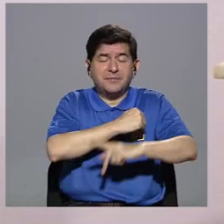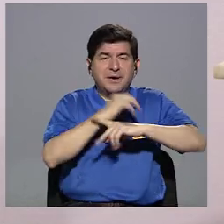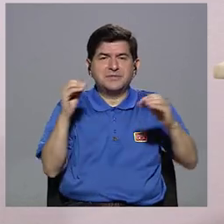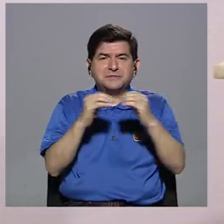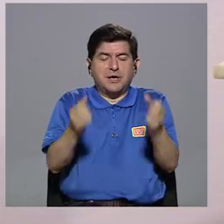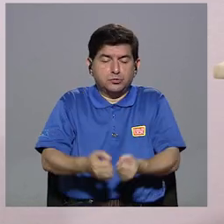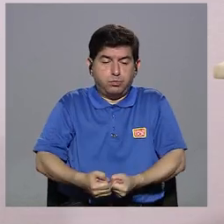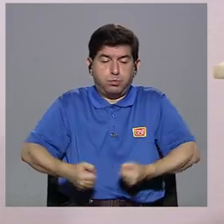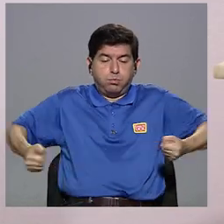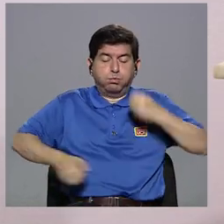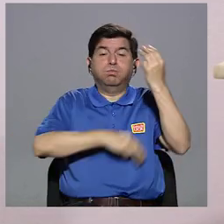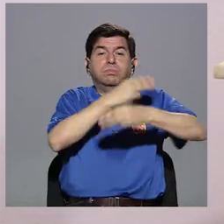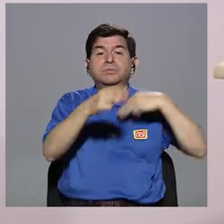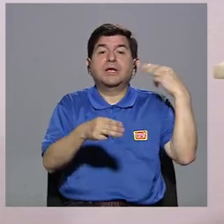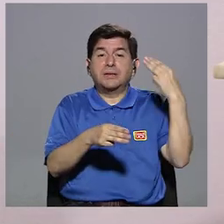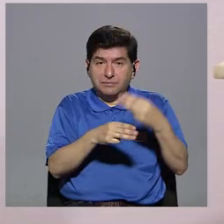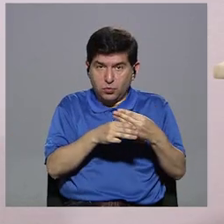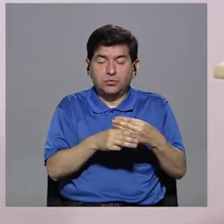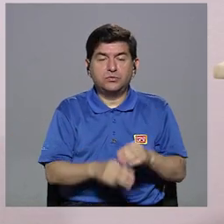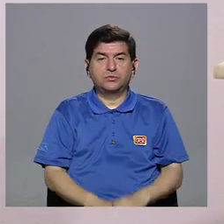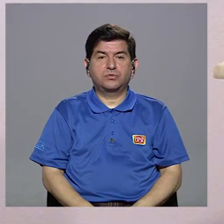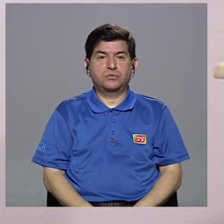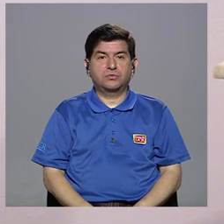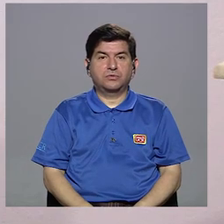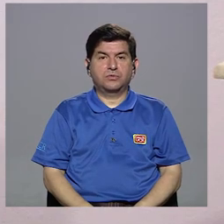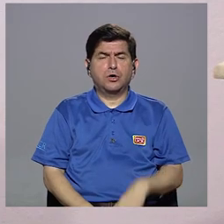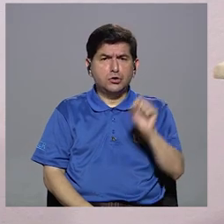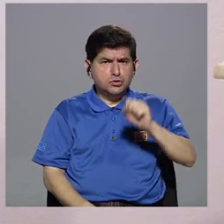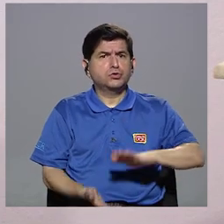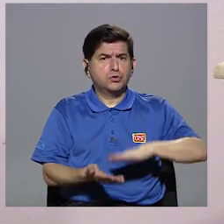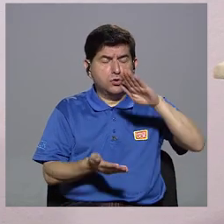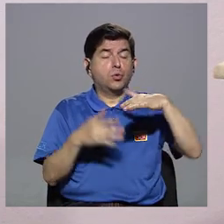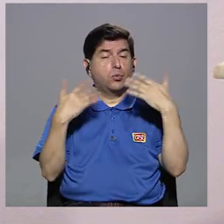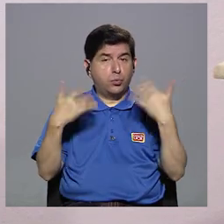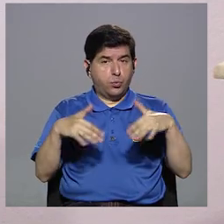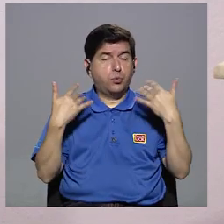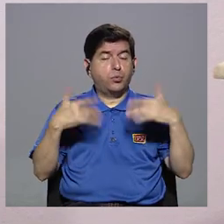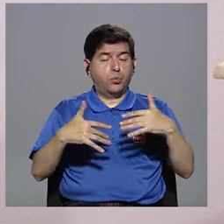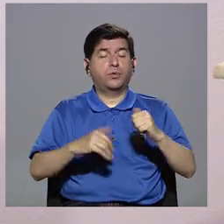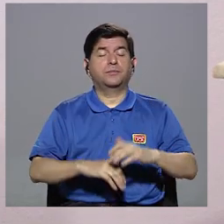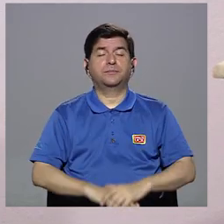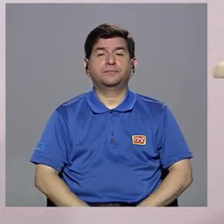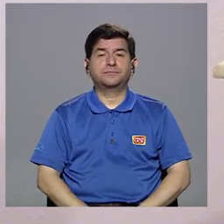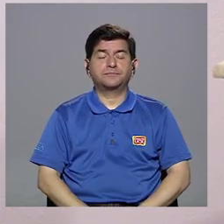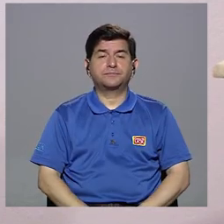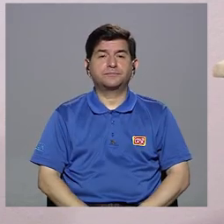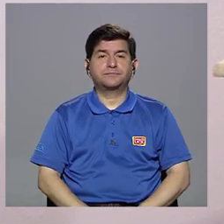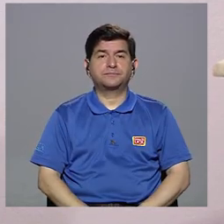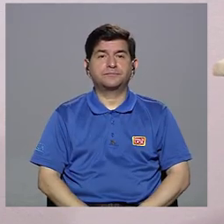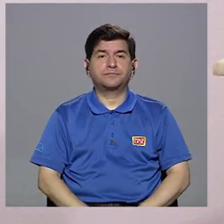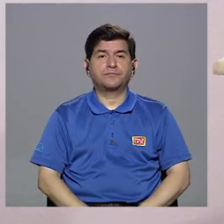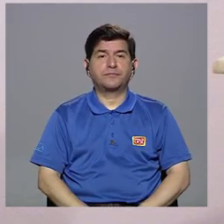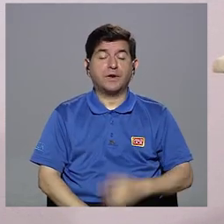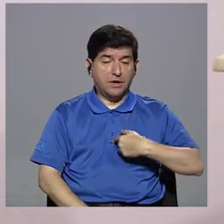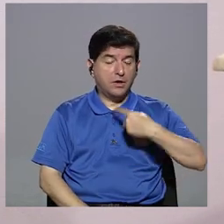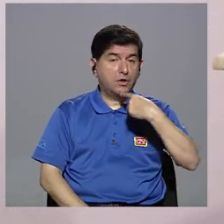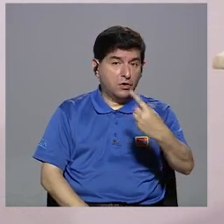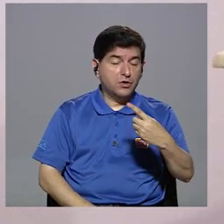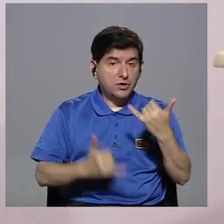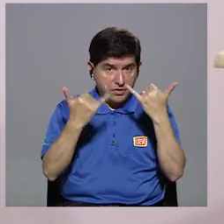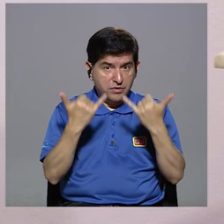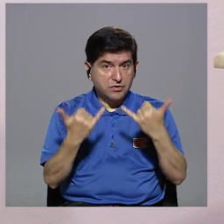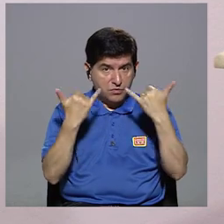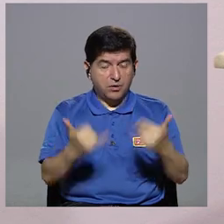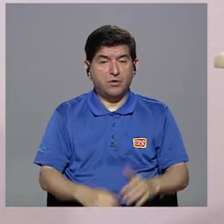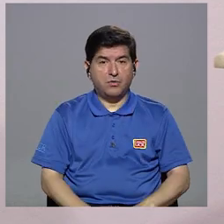el país con más obesidad en el mundo está creciendo brutal esto que le estoy